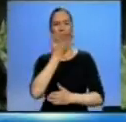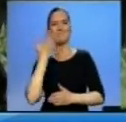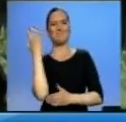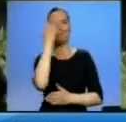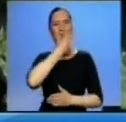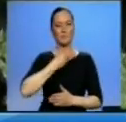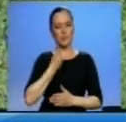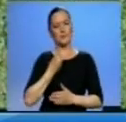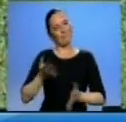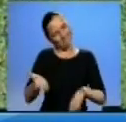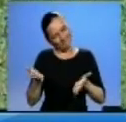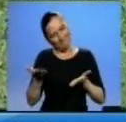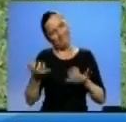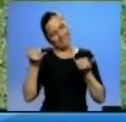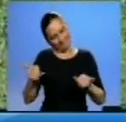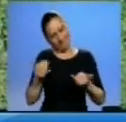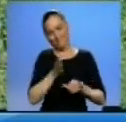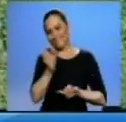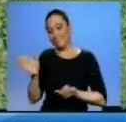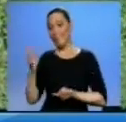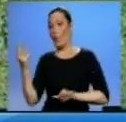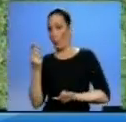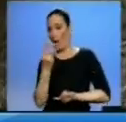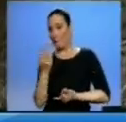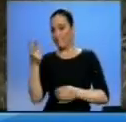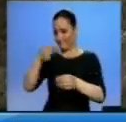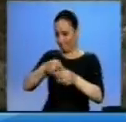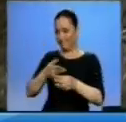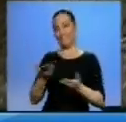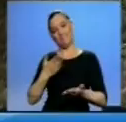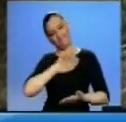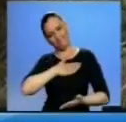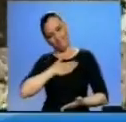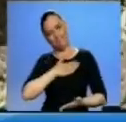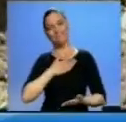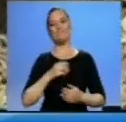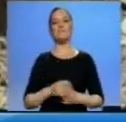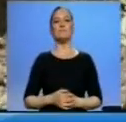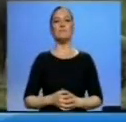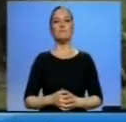Ingrese a www.siembratón.es y para tener más información de este evento.